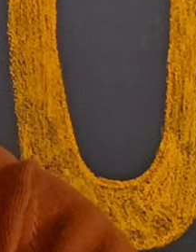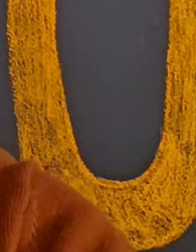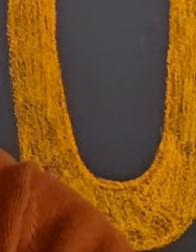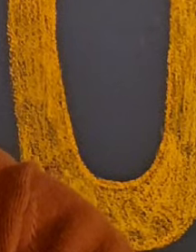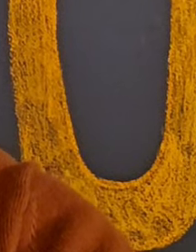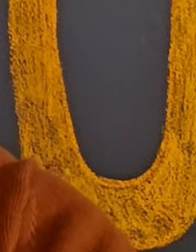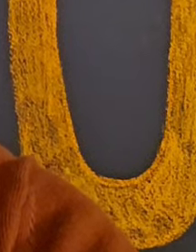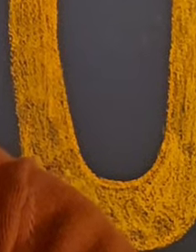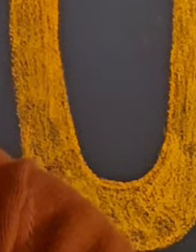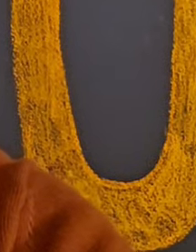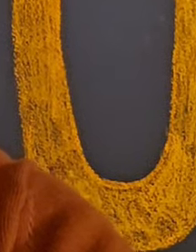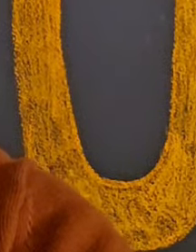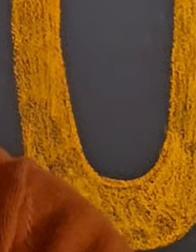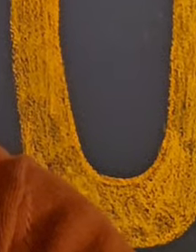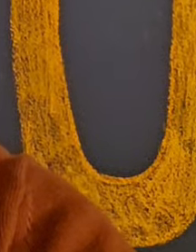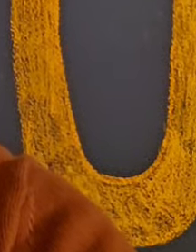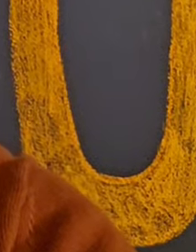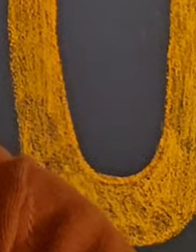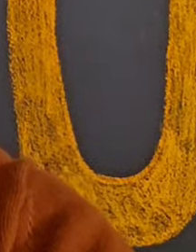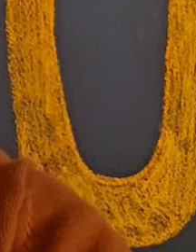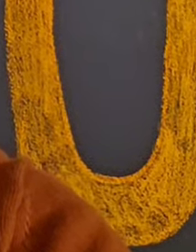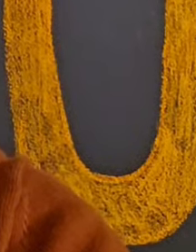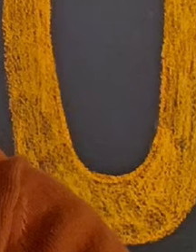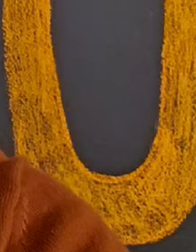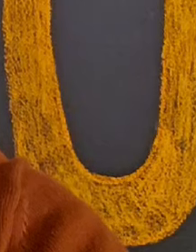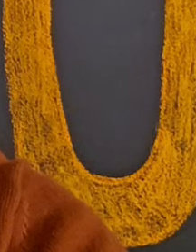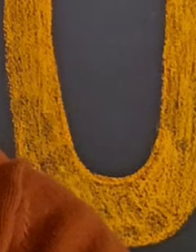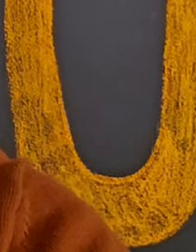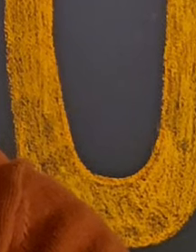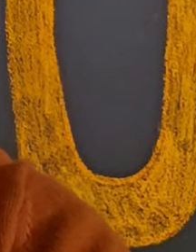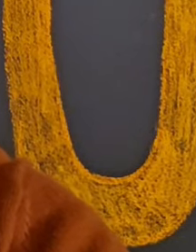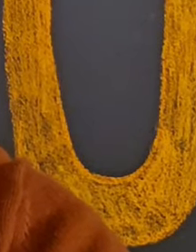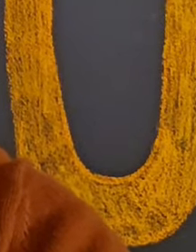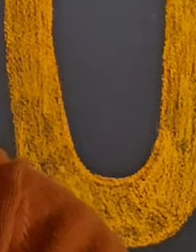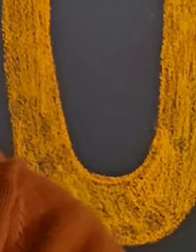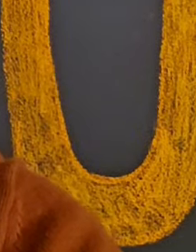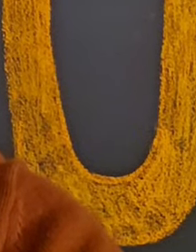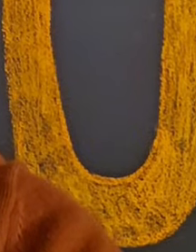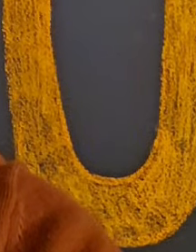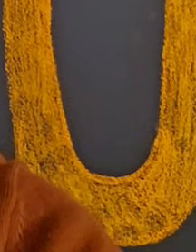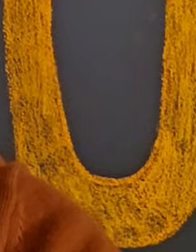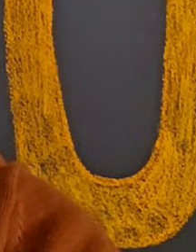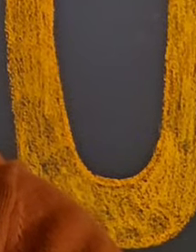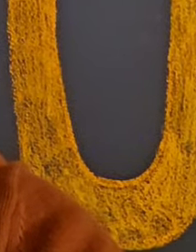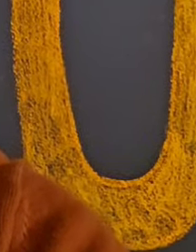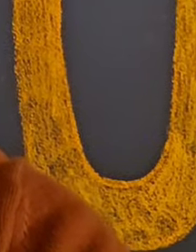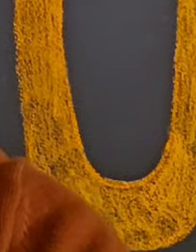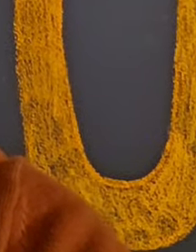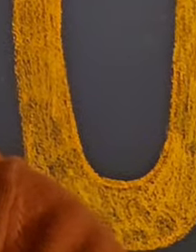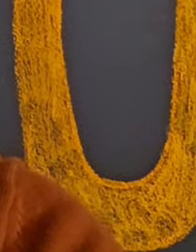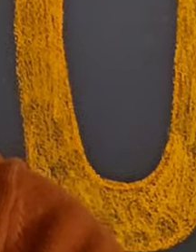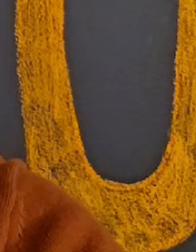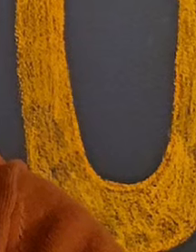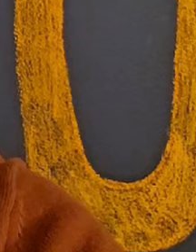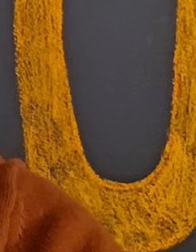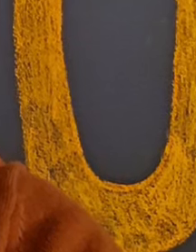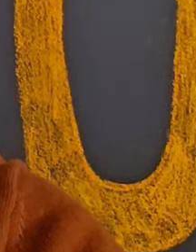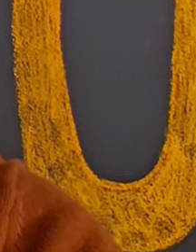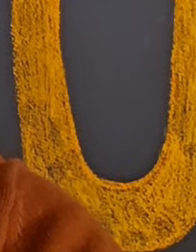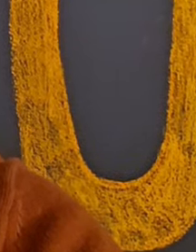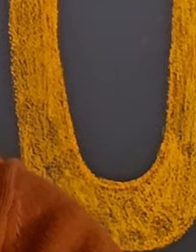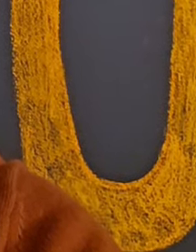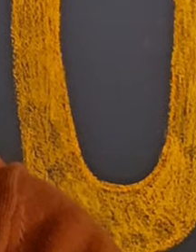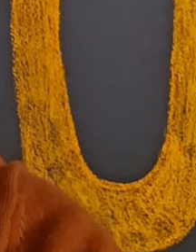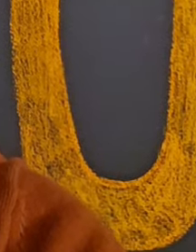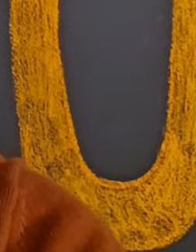que algunas zonas del país están dominadas por caciques, por políticos que pretenden serlo y que andan comprando los votos.